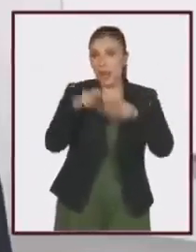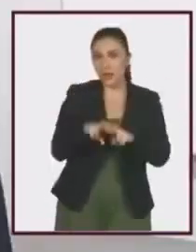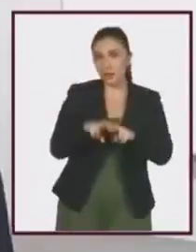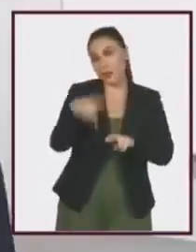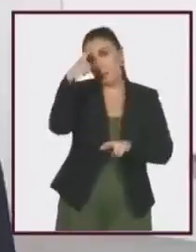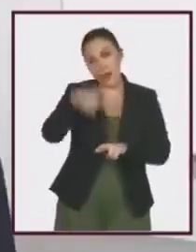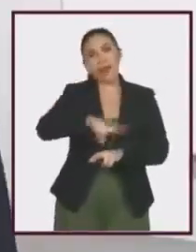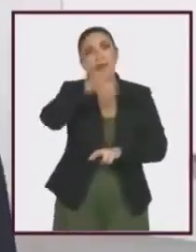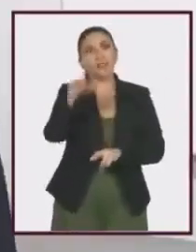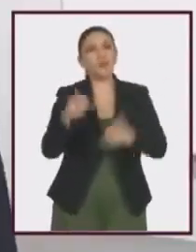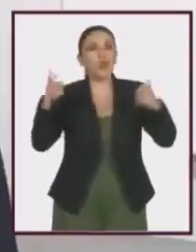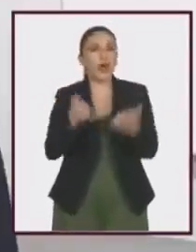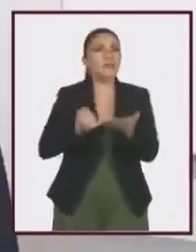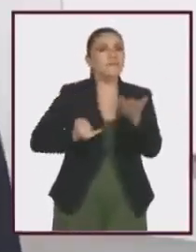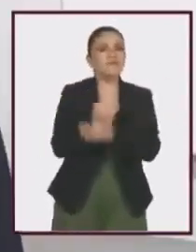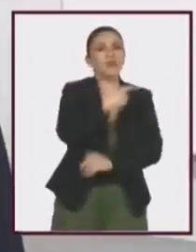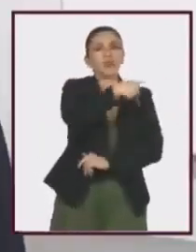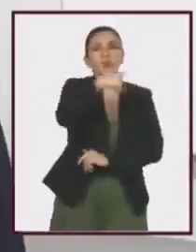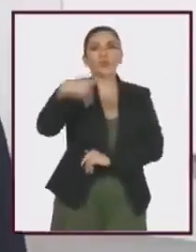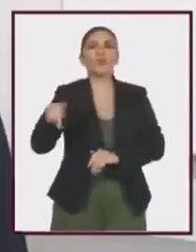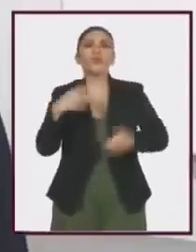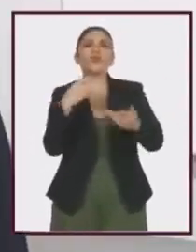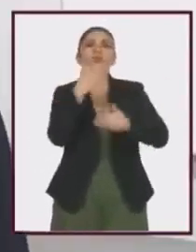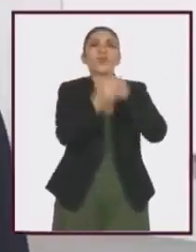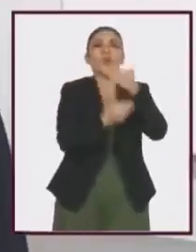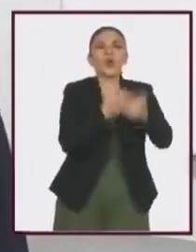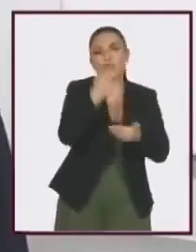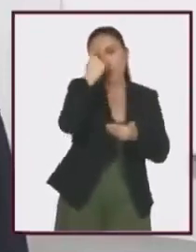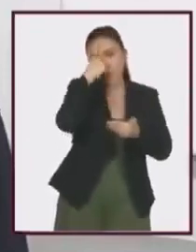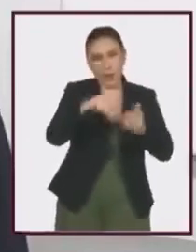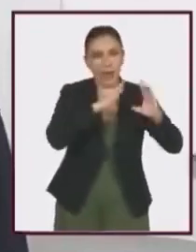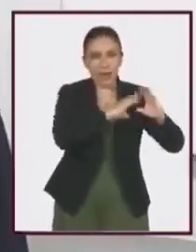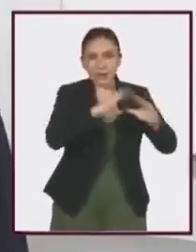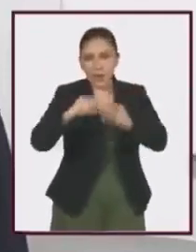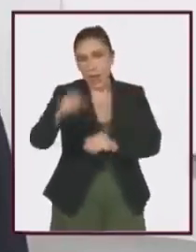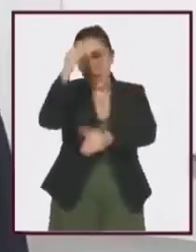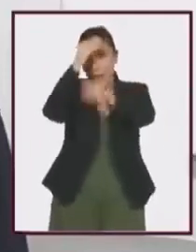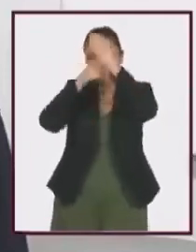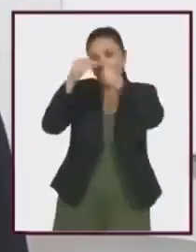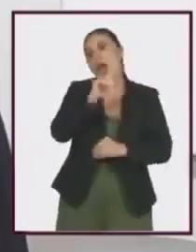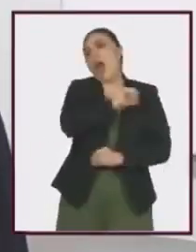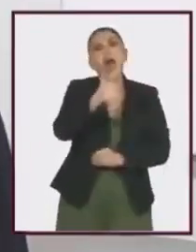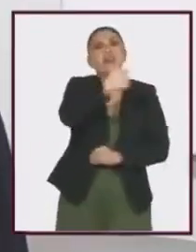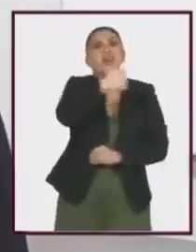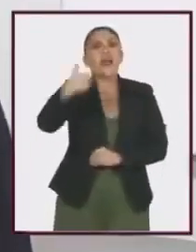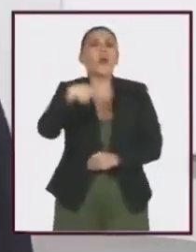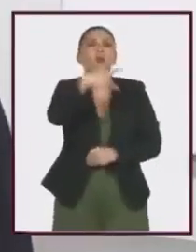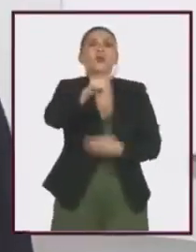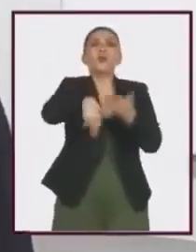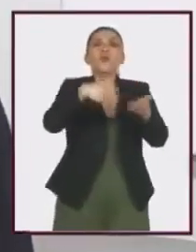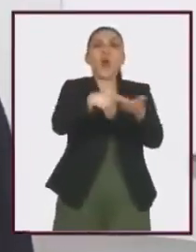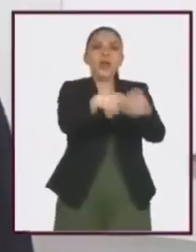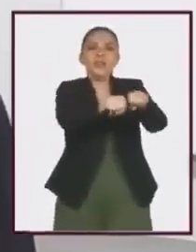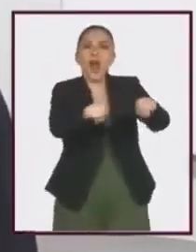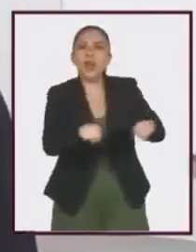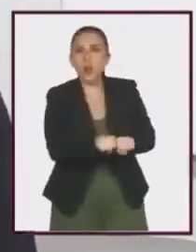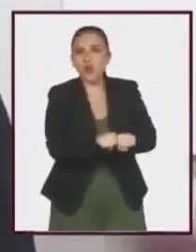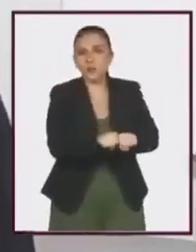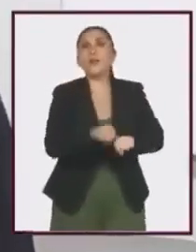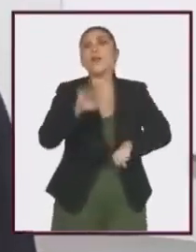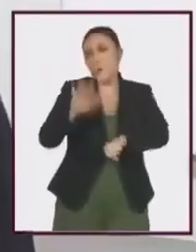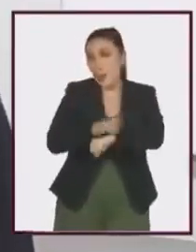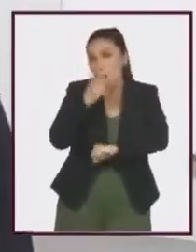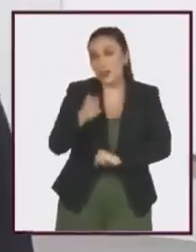ya desarrollar su proceso de enseñanza-aprendizaje en cada una de sus aulas. Por eso